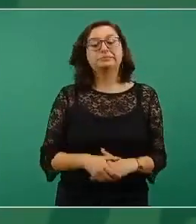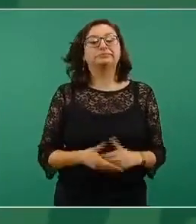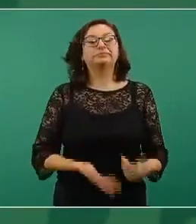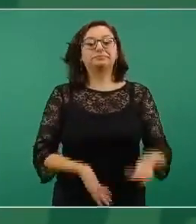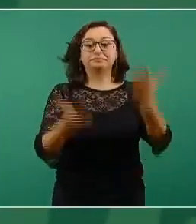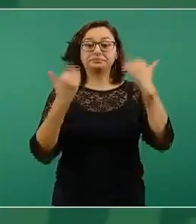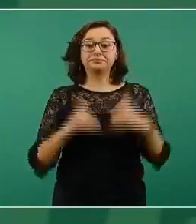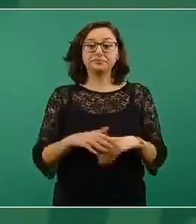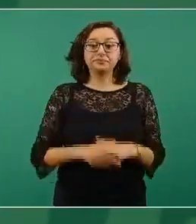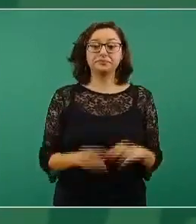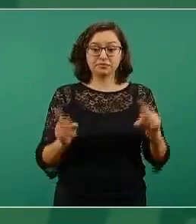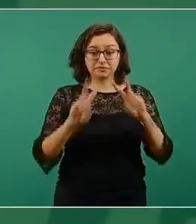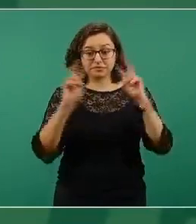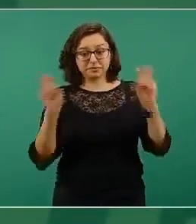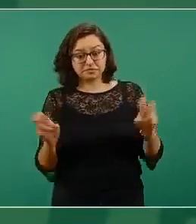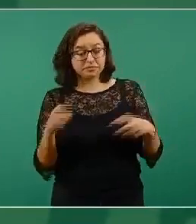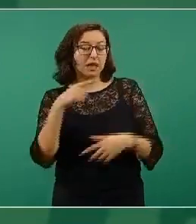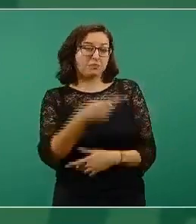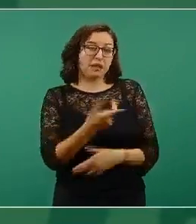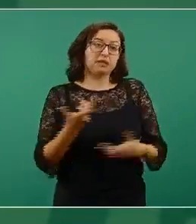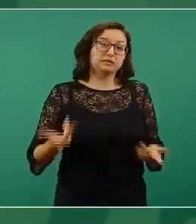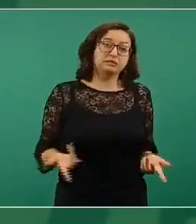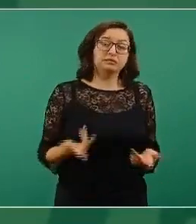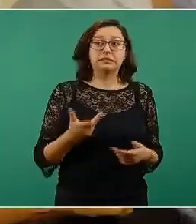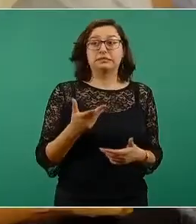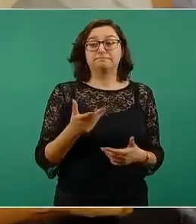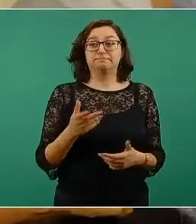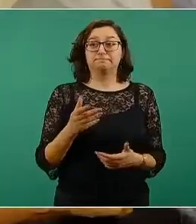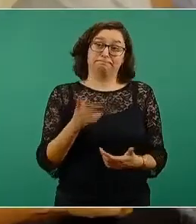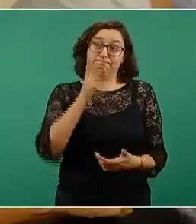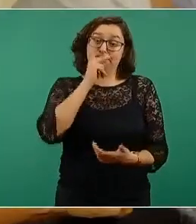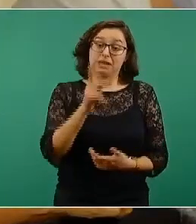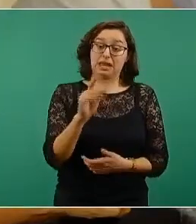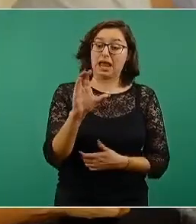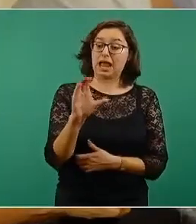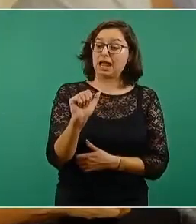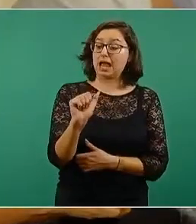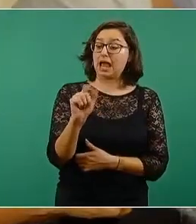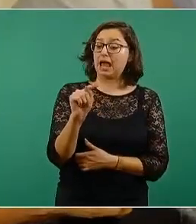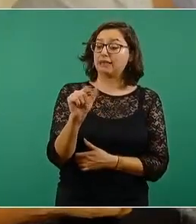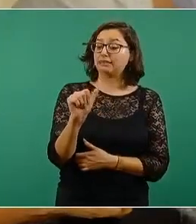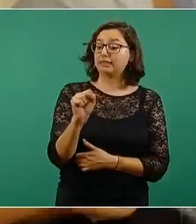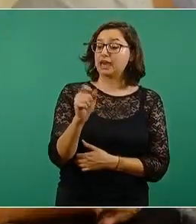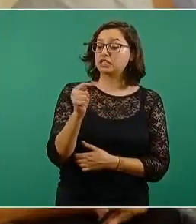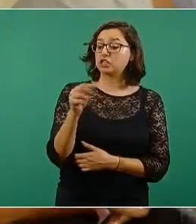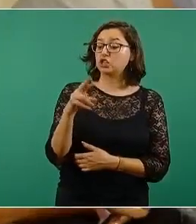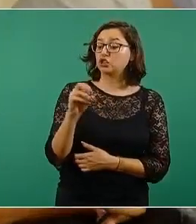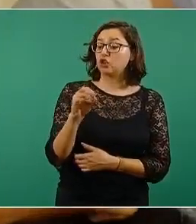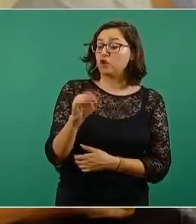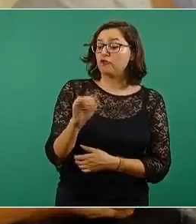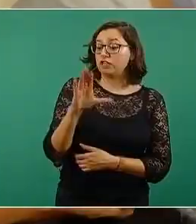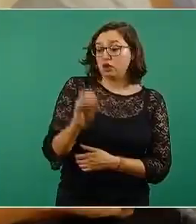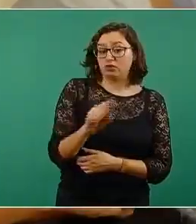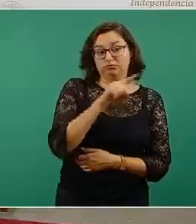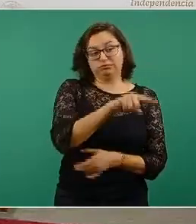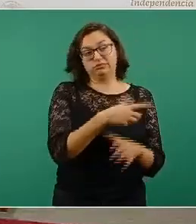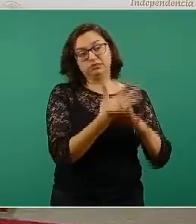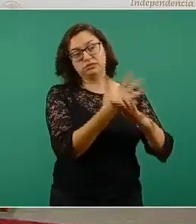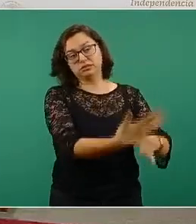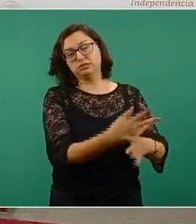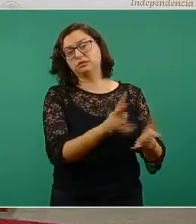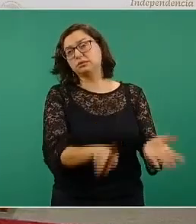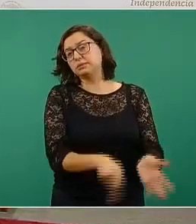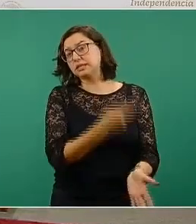frases repetidas, como lo de lo catastrófico, ya no he querido insistir en ello, pero llama la atención